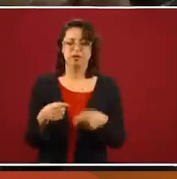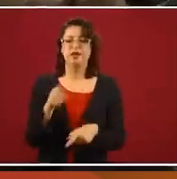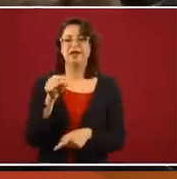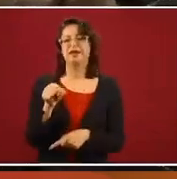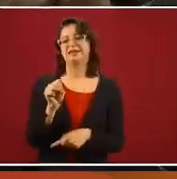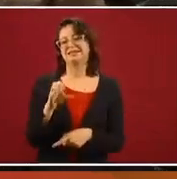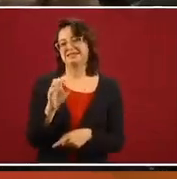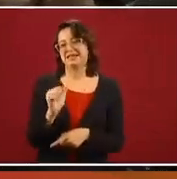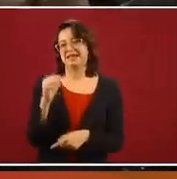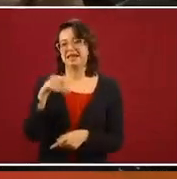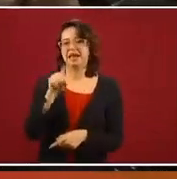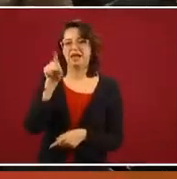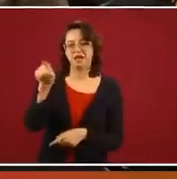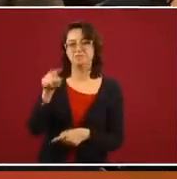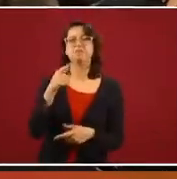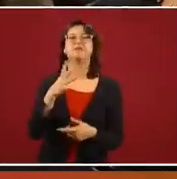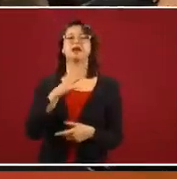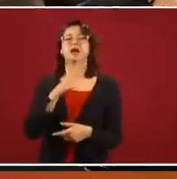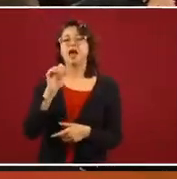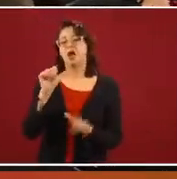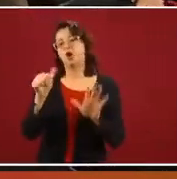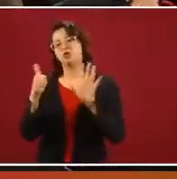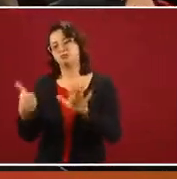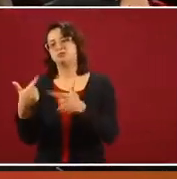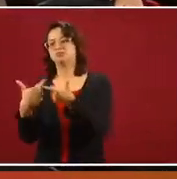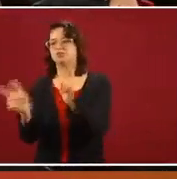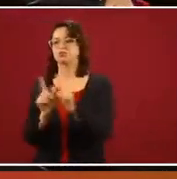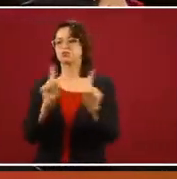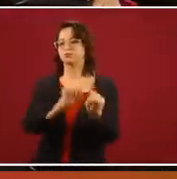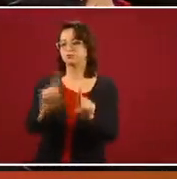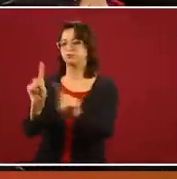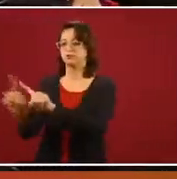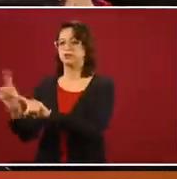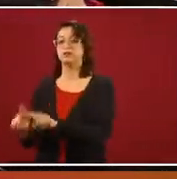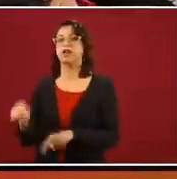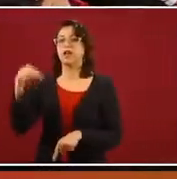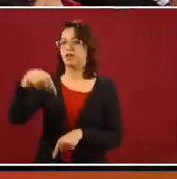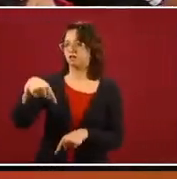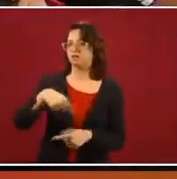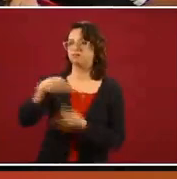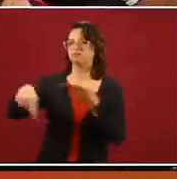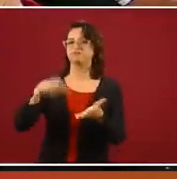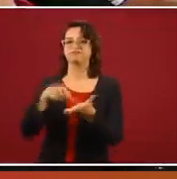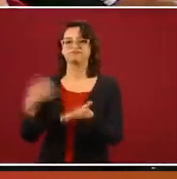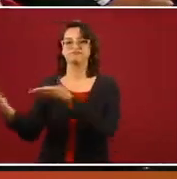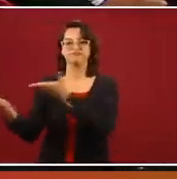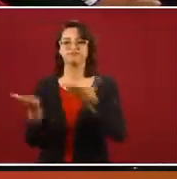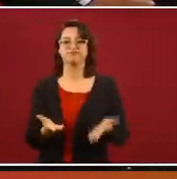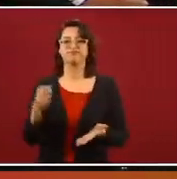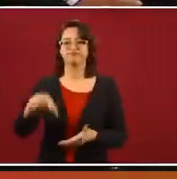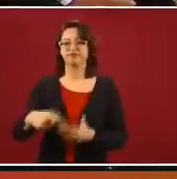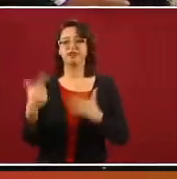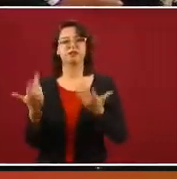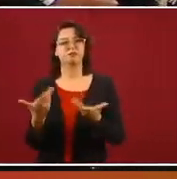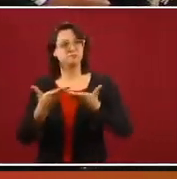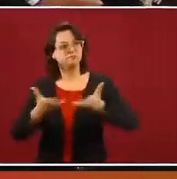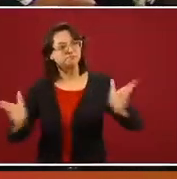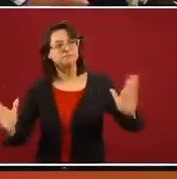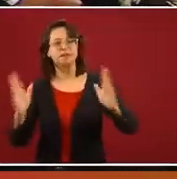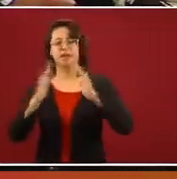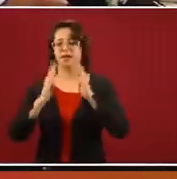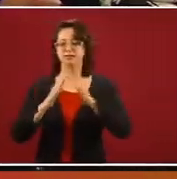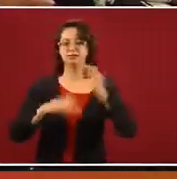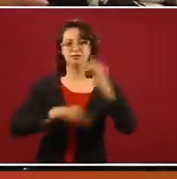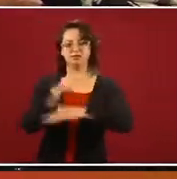Cultura Mije y otras 6 bandas de música aquí en Palacio Nacional, en la Casa del Pueblo. Y